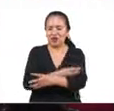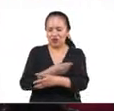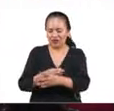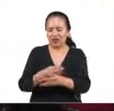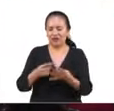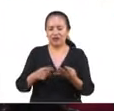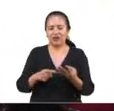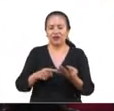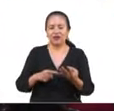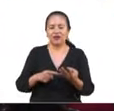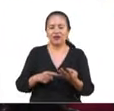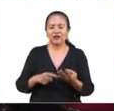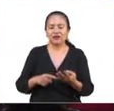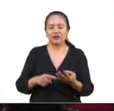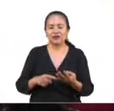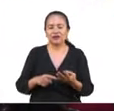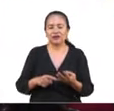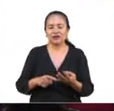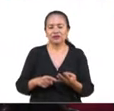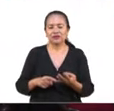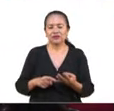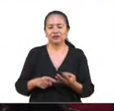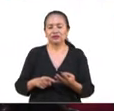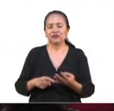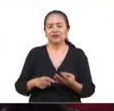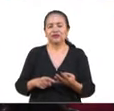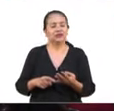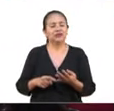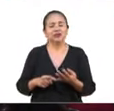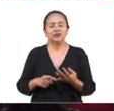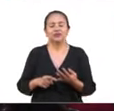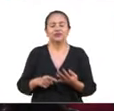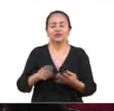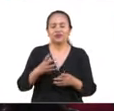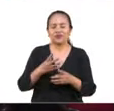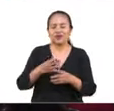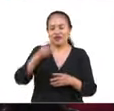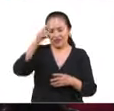a Rosalinda Núñez Medina, que es la coordinadora en Nayarit,